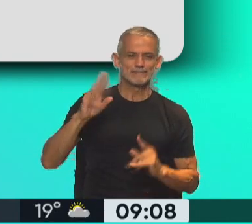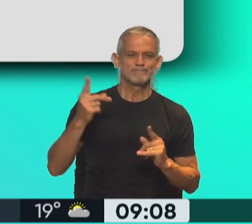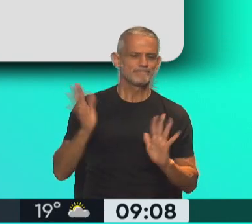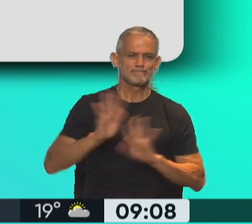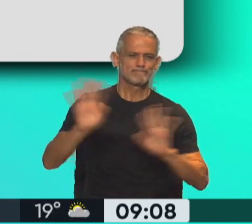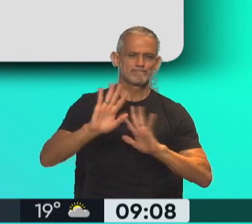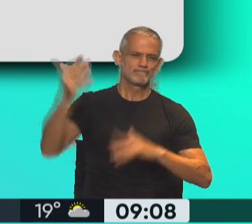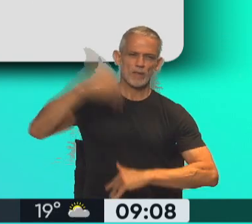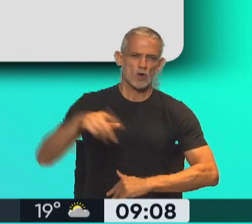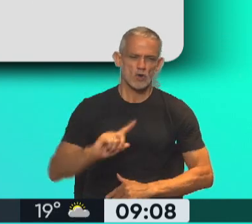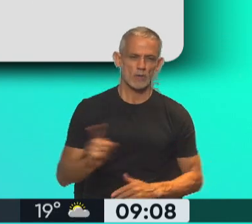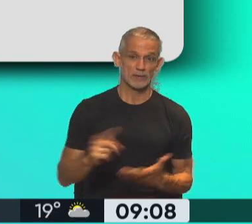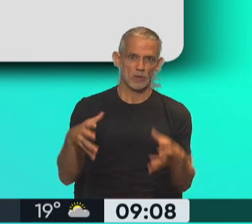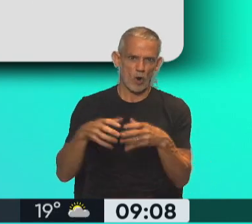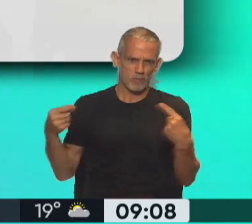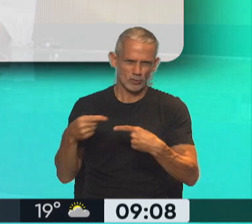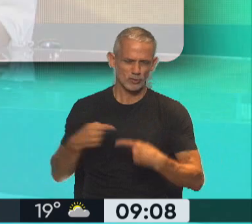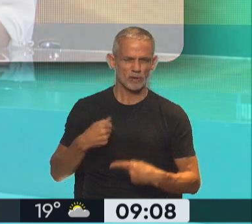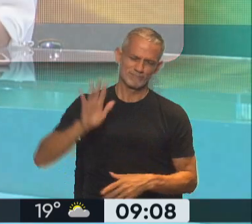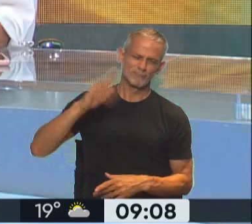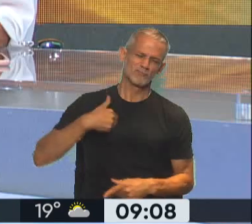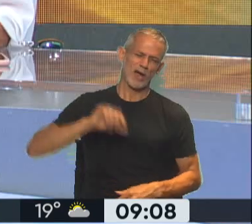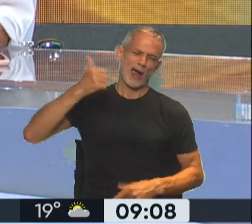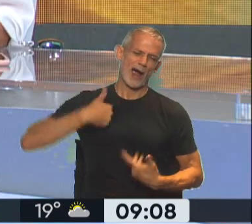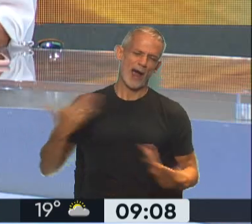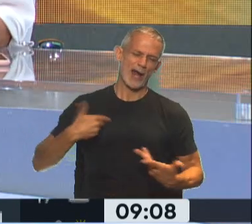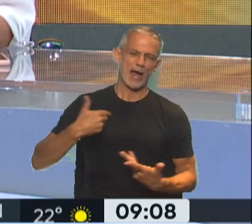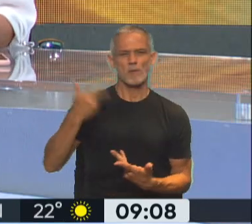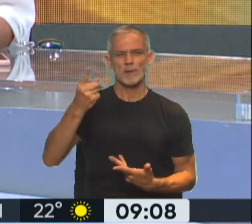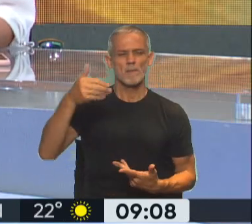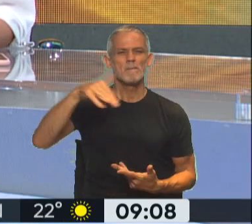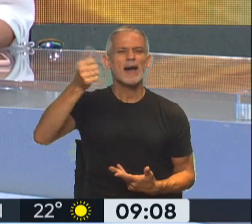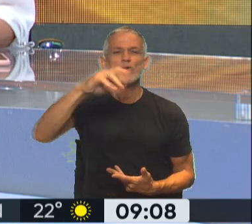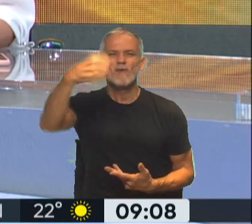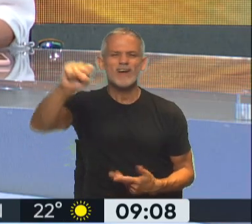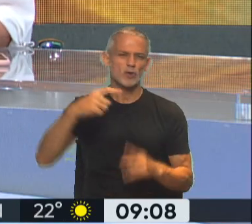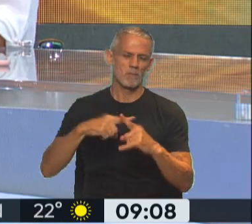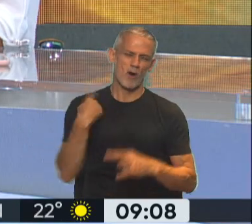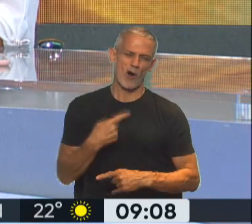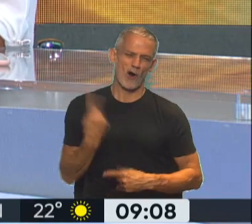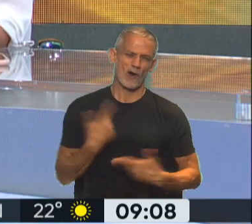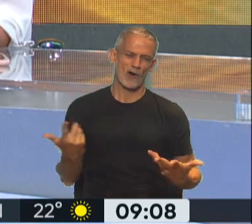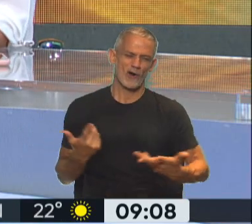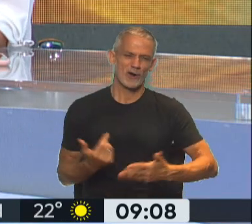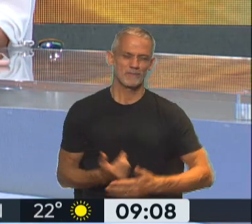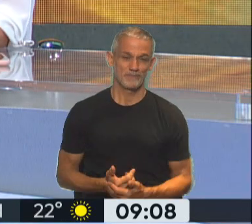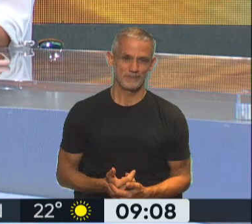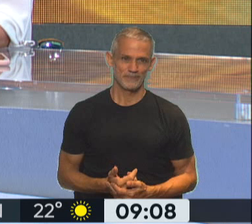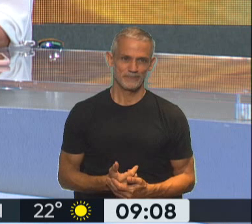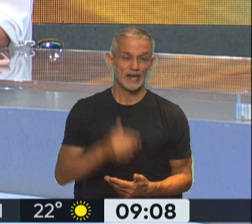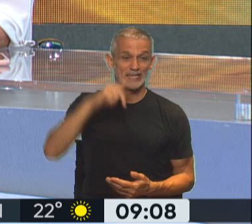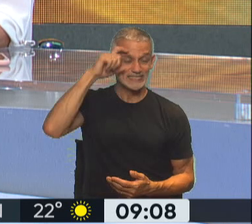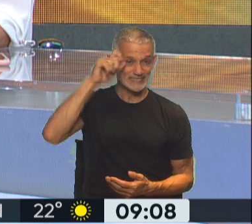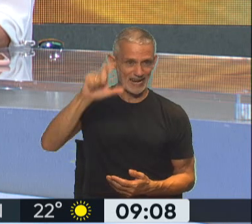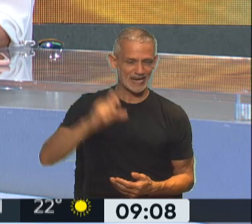la la oposición de Juntos por el cambio la ausencia de maduro la ausencia personal de maduro de su representante en la